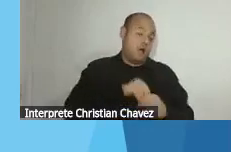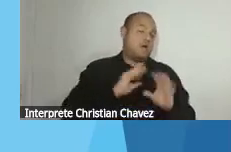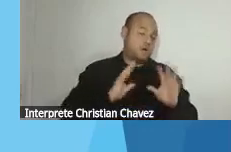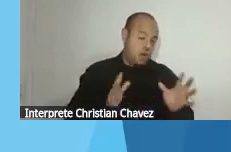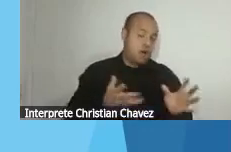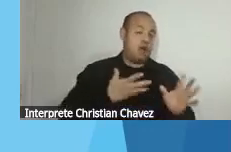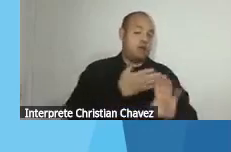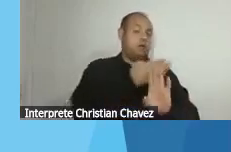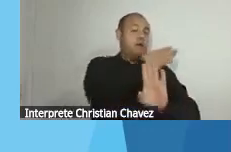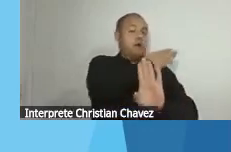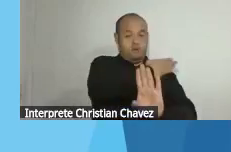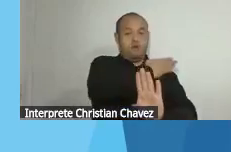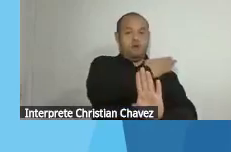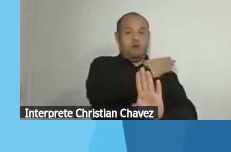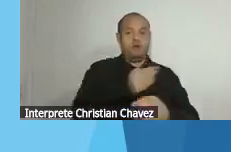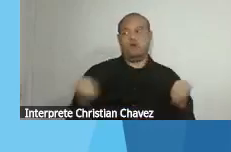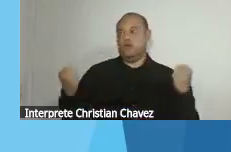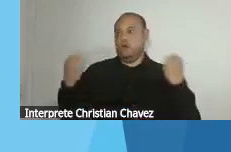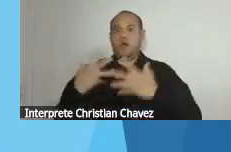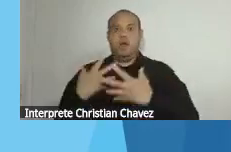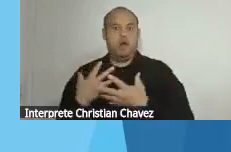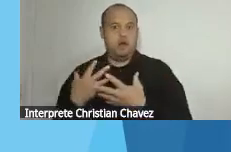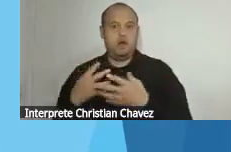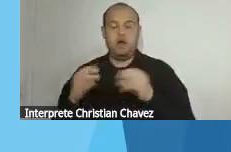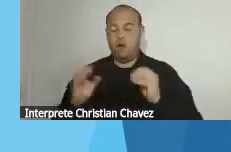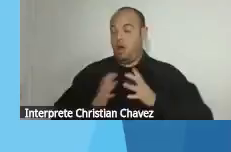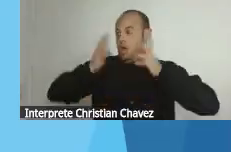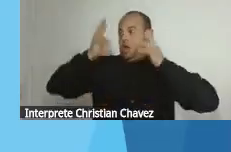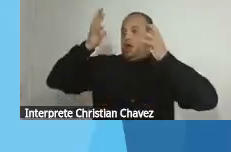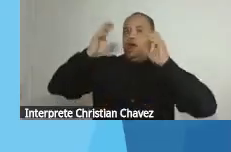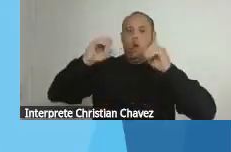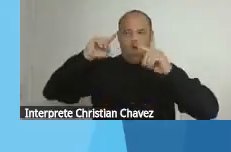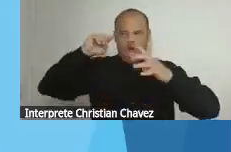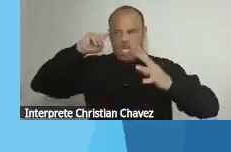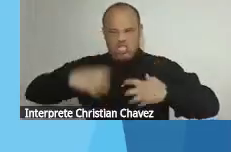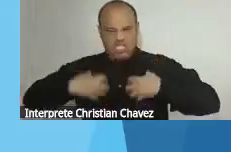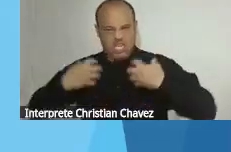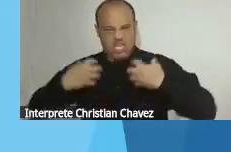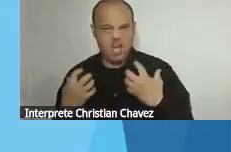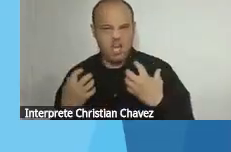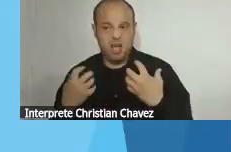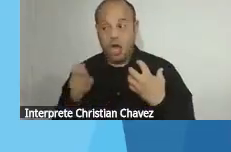provoca síntomas o los síntomas que provoca son muy sutiles.